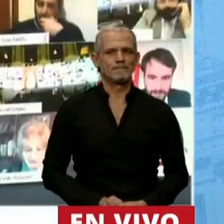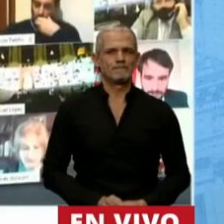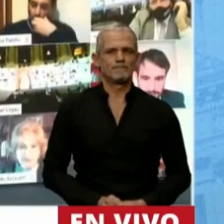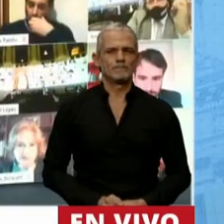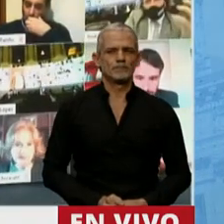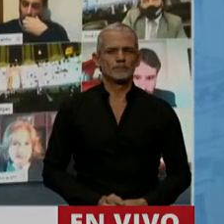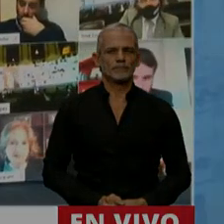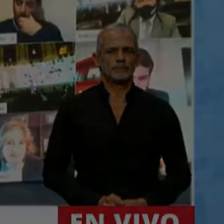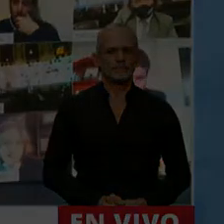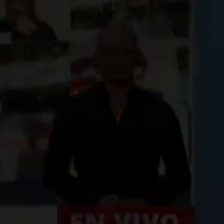Gracias, diputada.